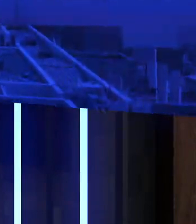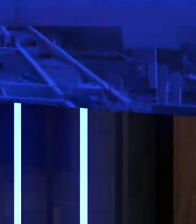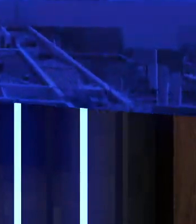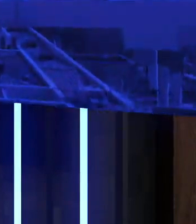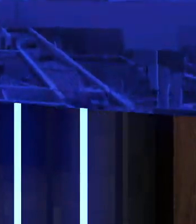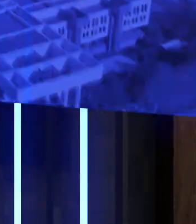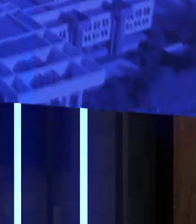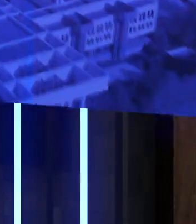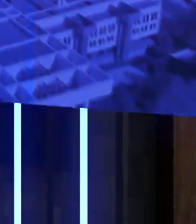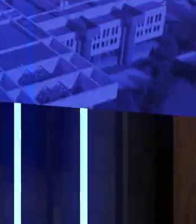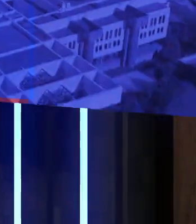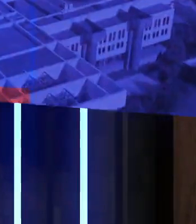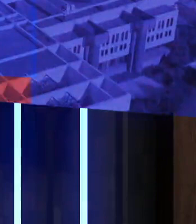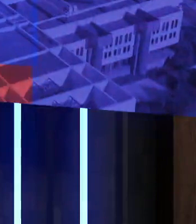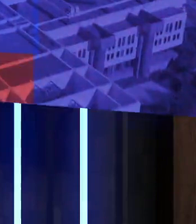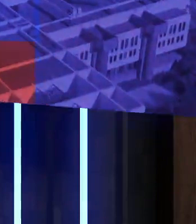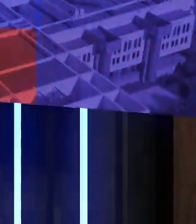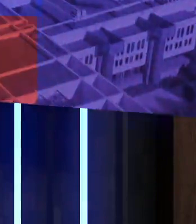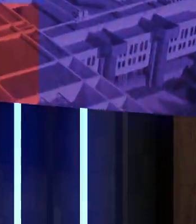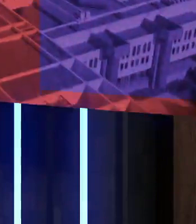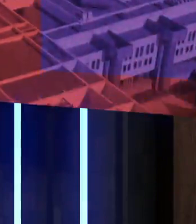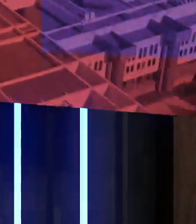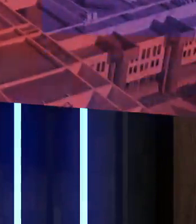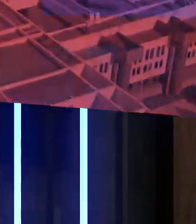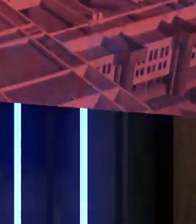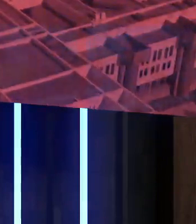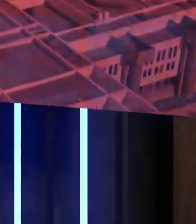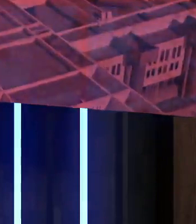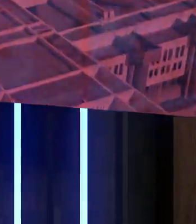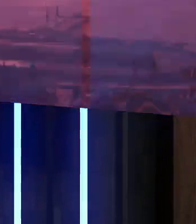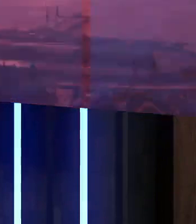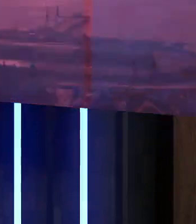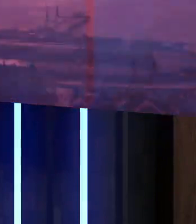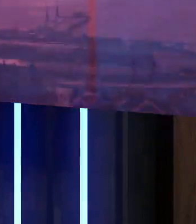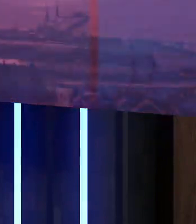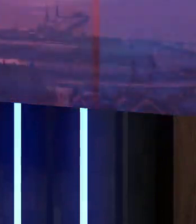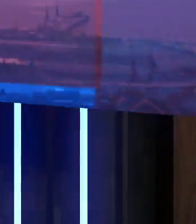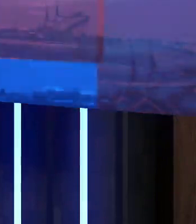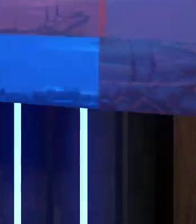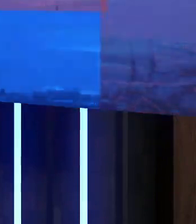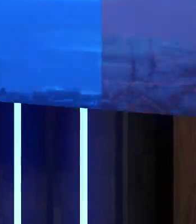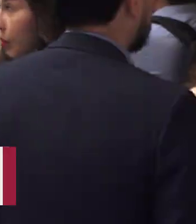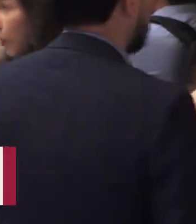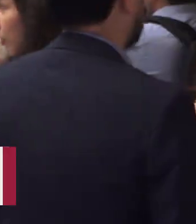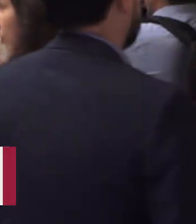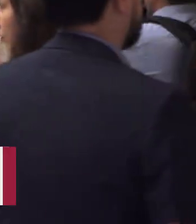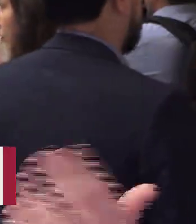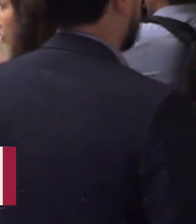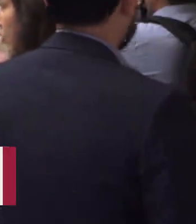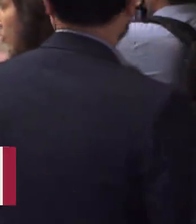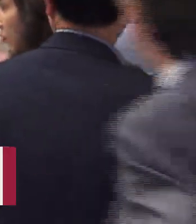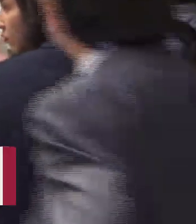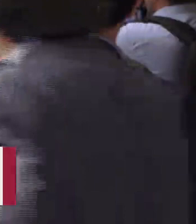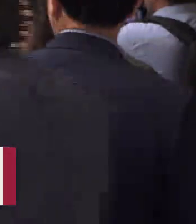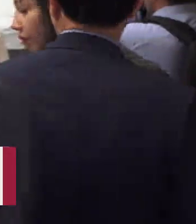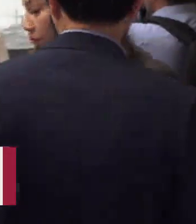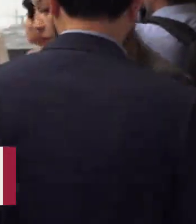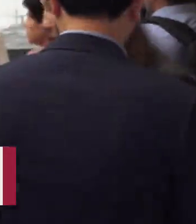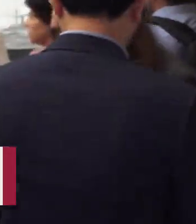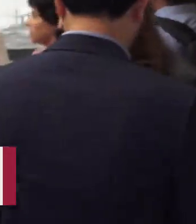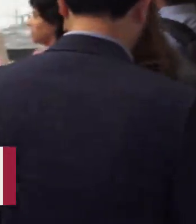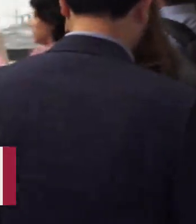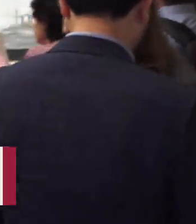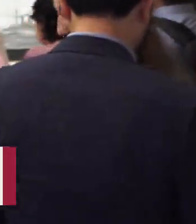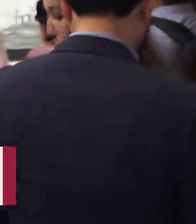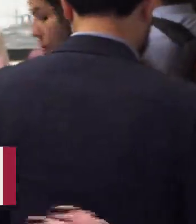policía criminal a través del intercambio y acceso a información sobre delitos y sus responsables. Yo, lo que hemos aprobado el día de hoy es